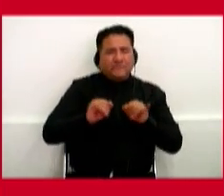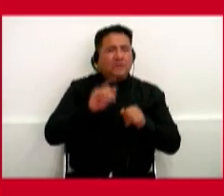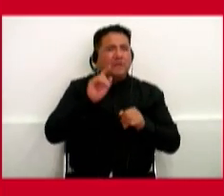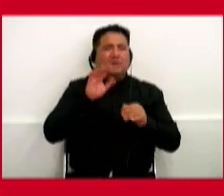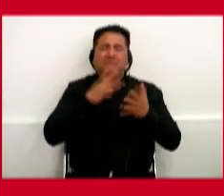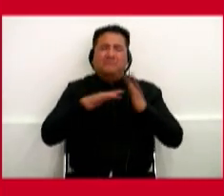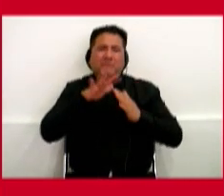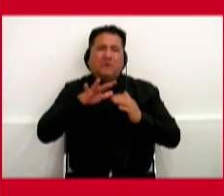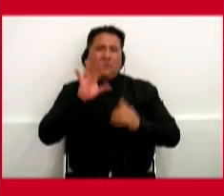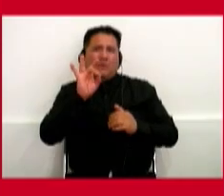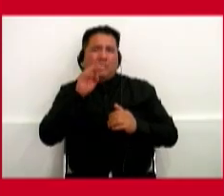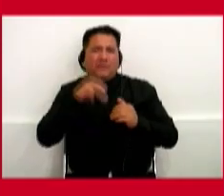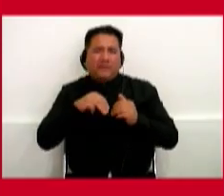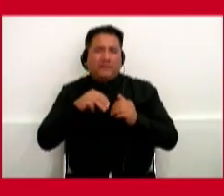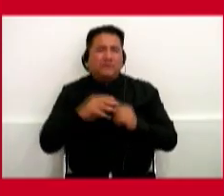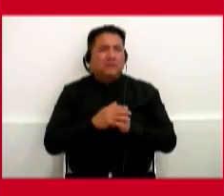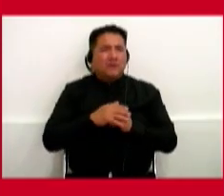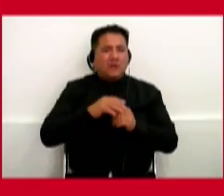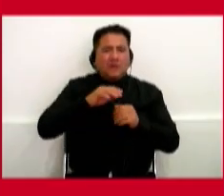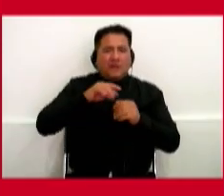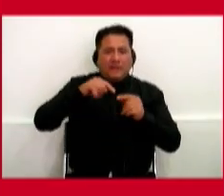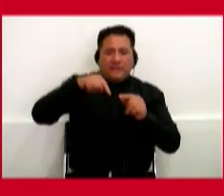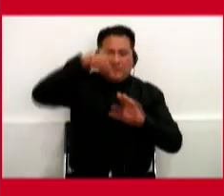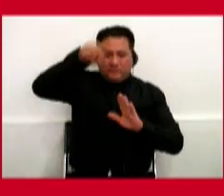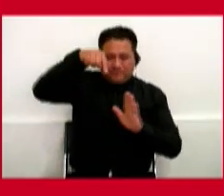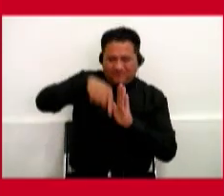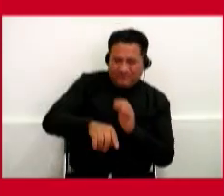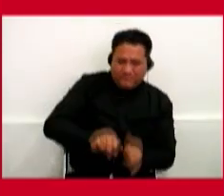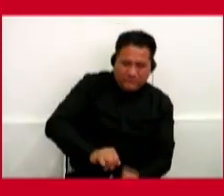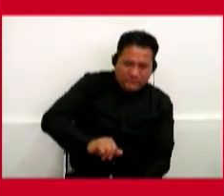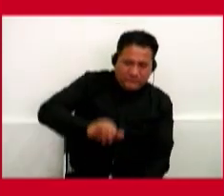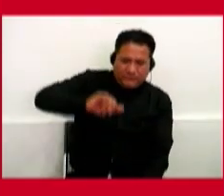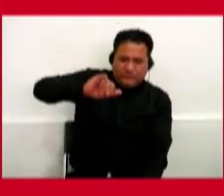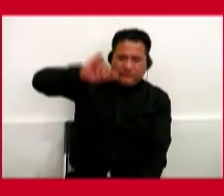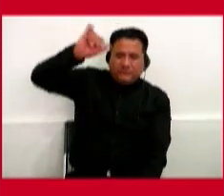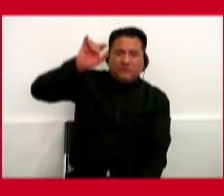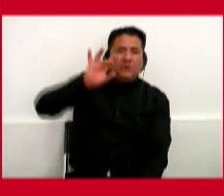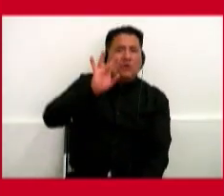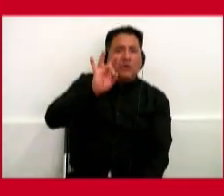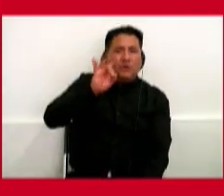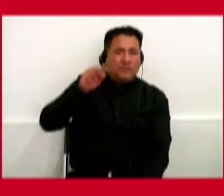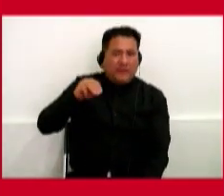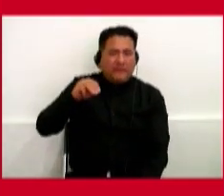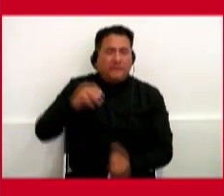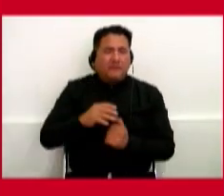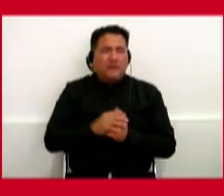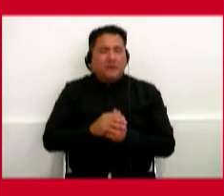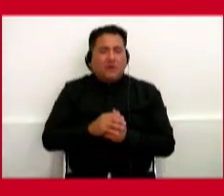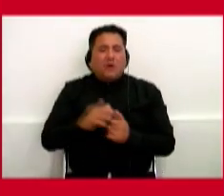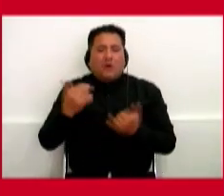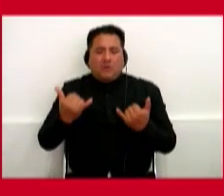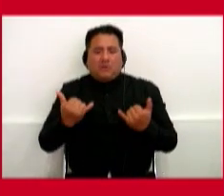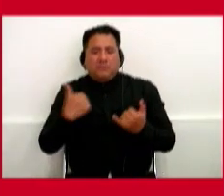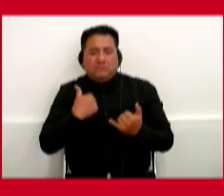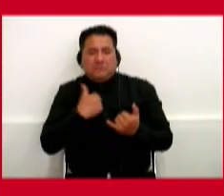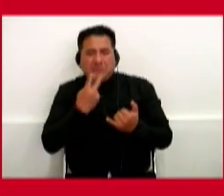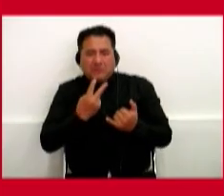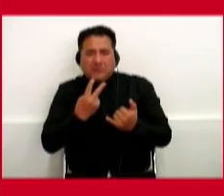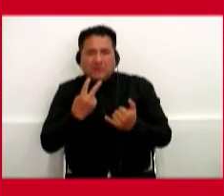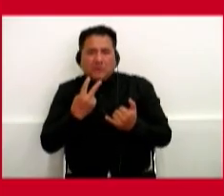metros. Lo normal es que usemos perforaciones de 16 hasta 18 pies, pero en este caso estamos hablando de 28